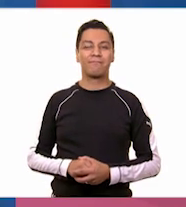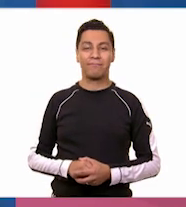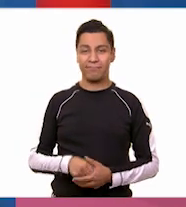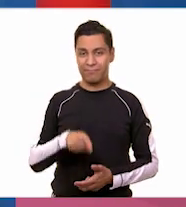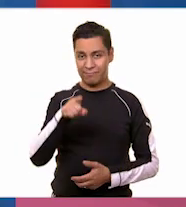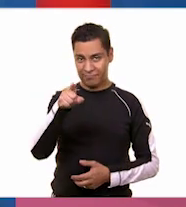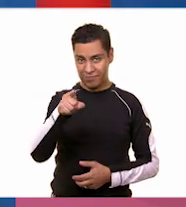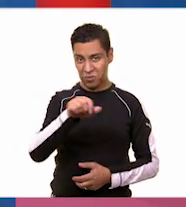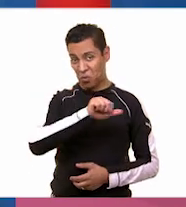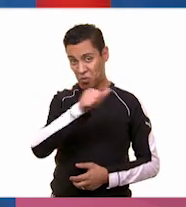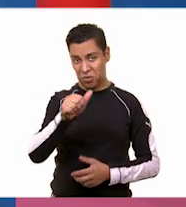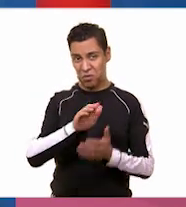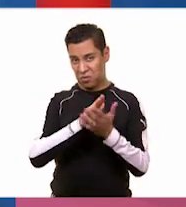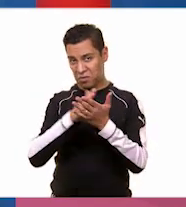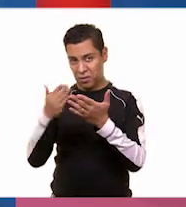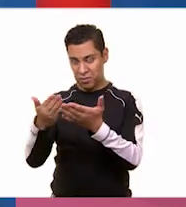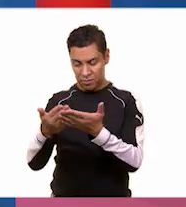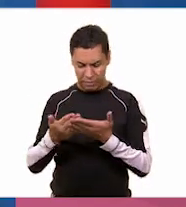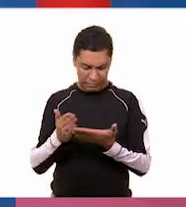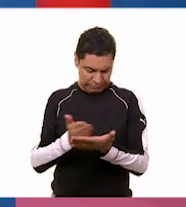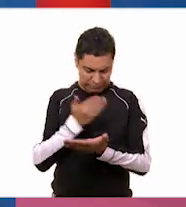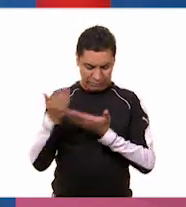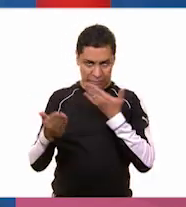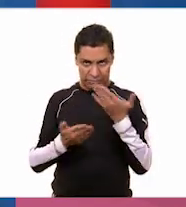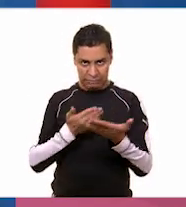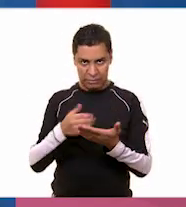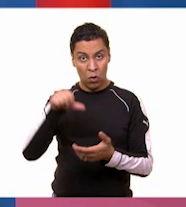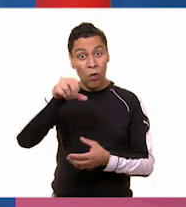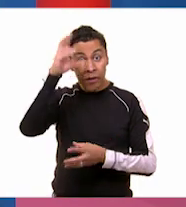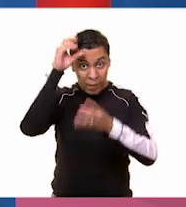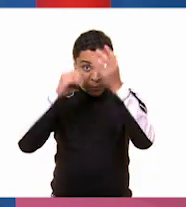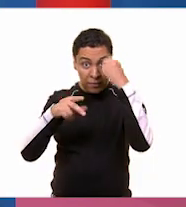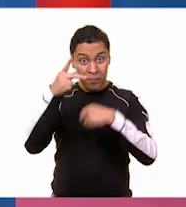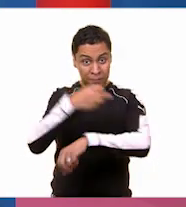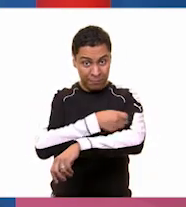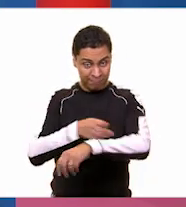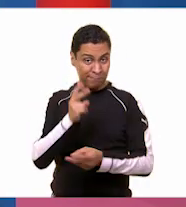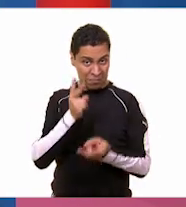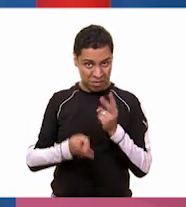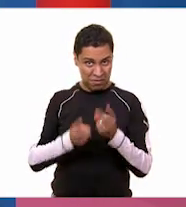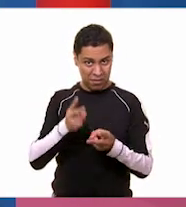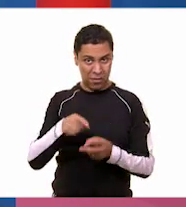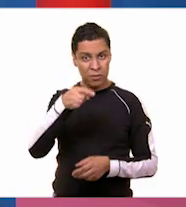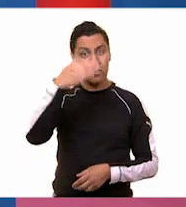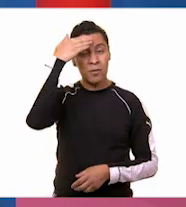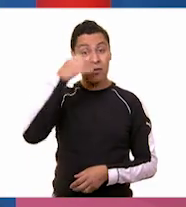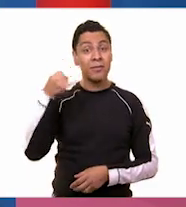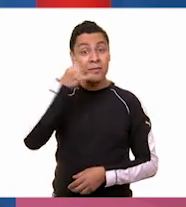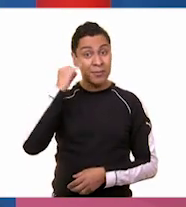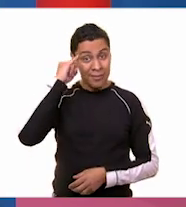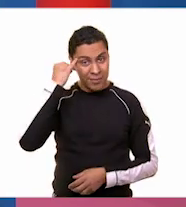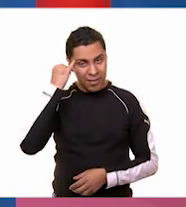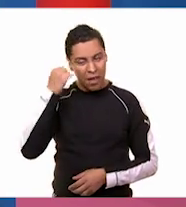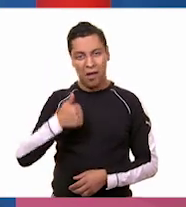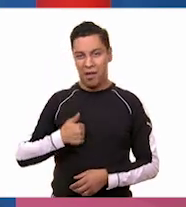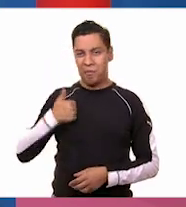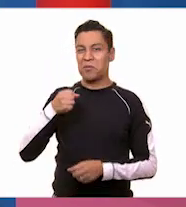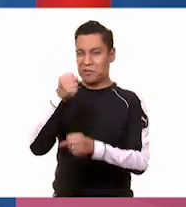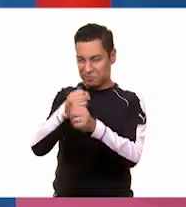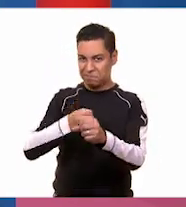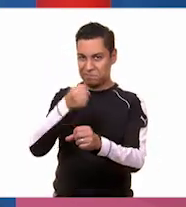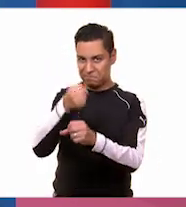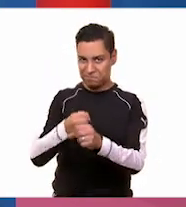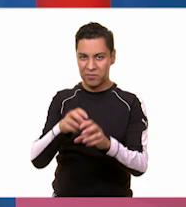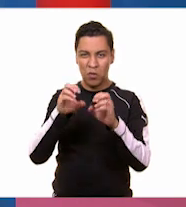Si te es posible, consulta otros libros y comenta el tema de hoy con tu familia. Si tienes la fortuna de hablar una lengua indígena, aprovecha este momento